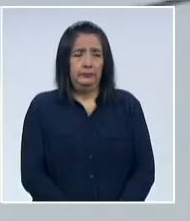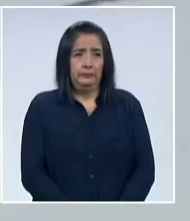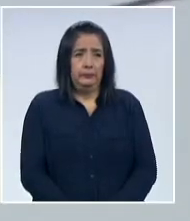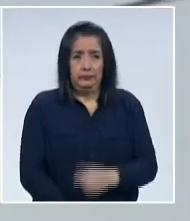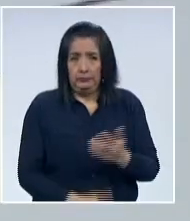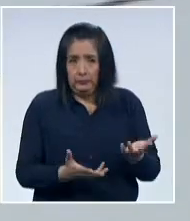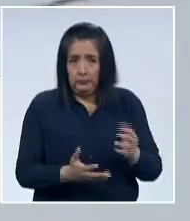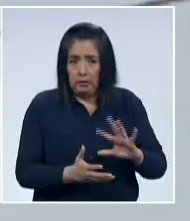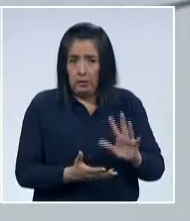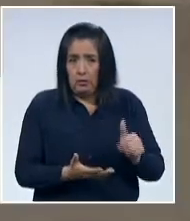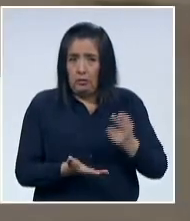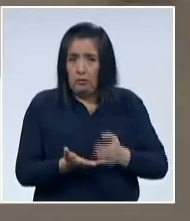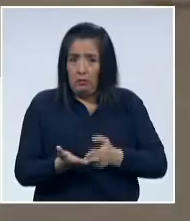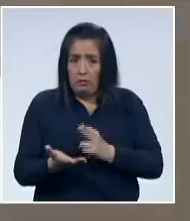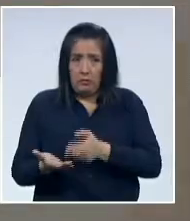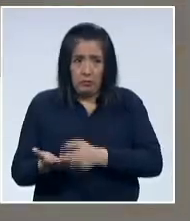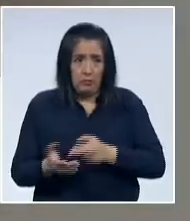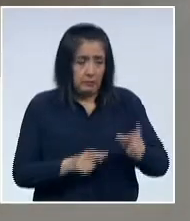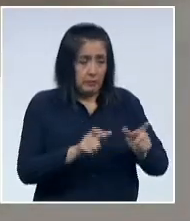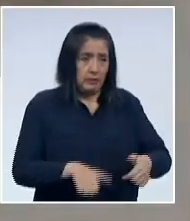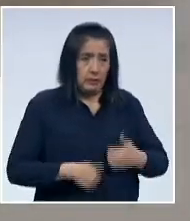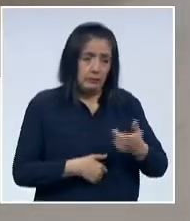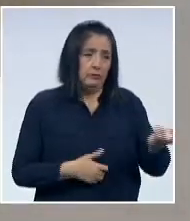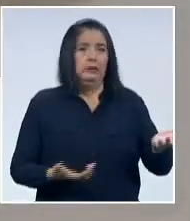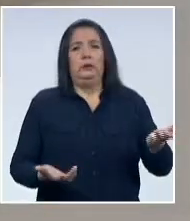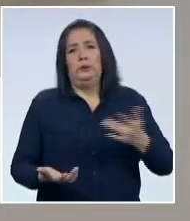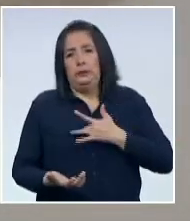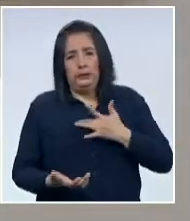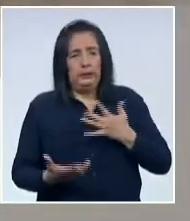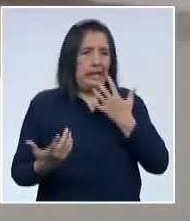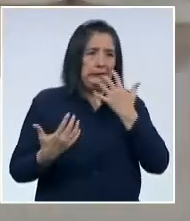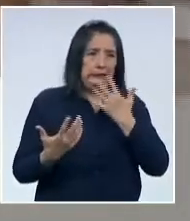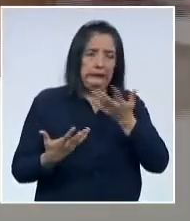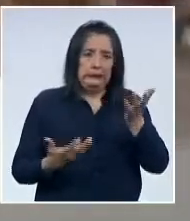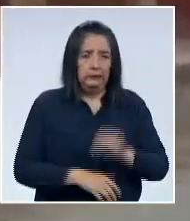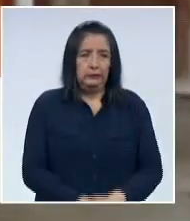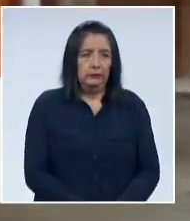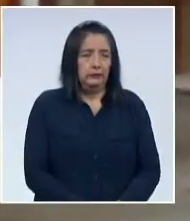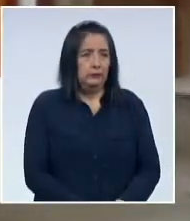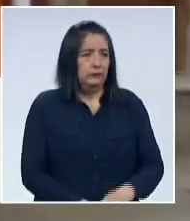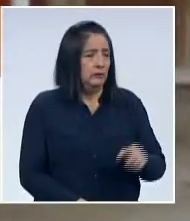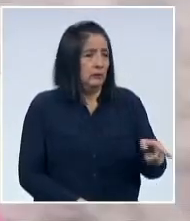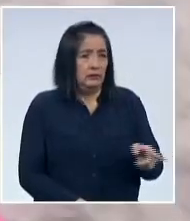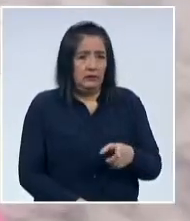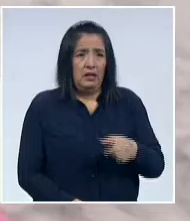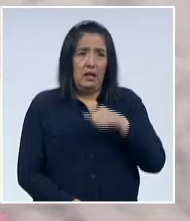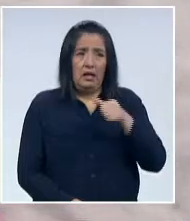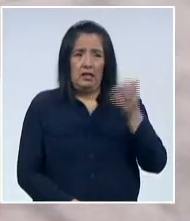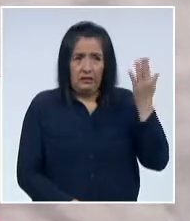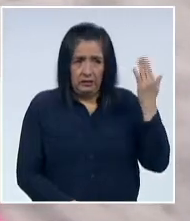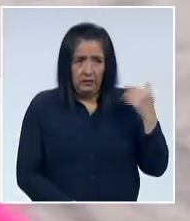Ante estos robos, los vecinos de la zona indican que se sienten aterrados. Jugaron acá en el taller,